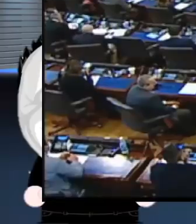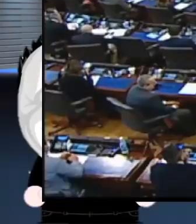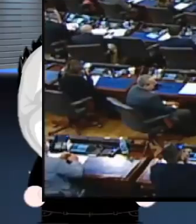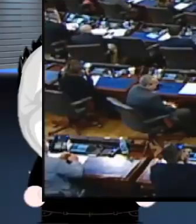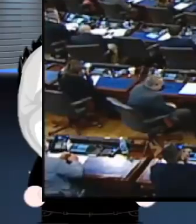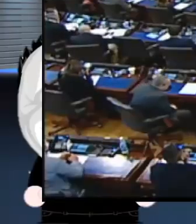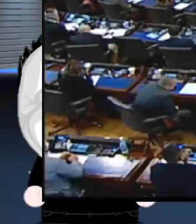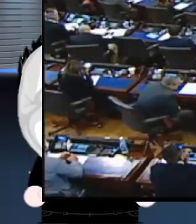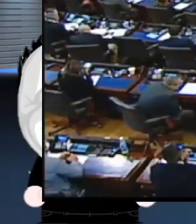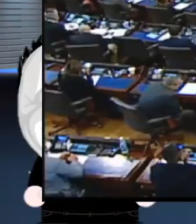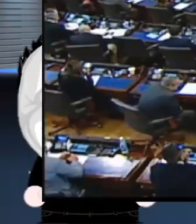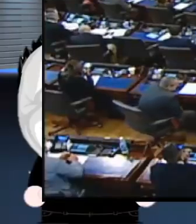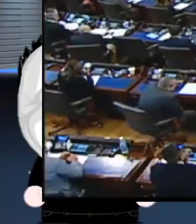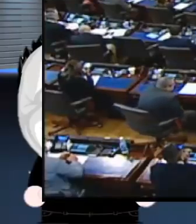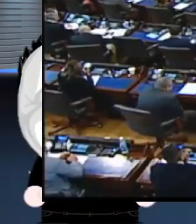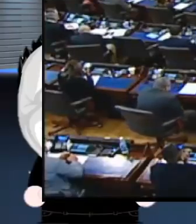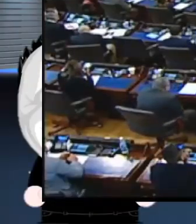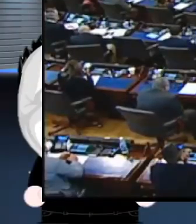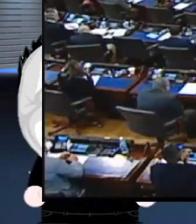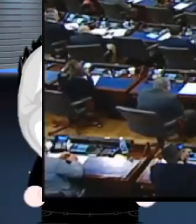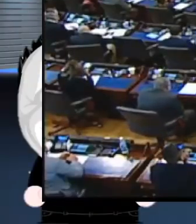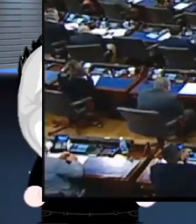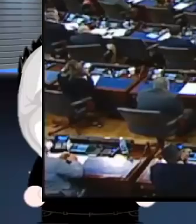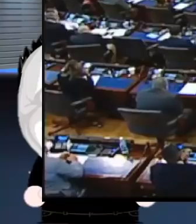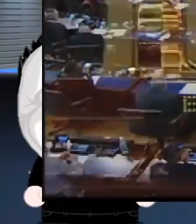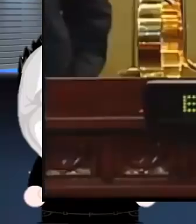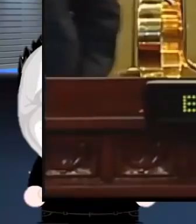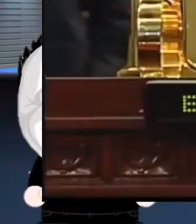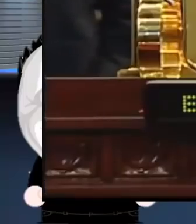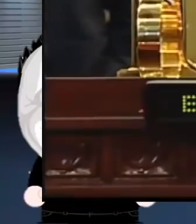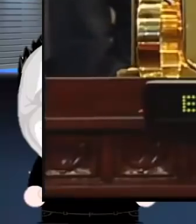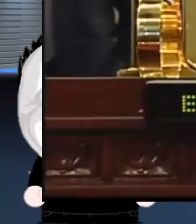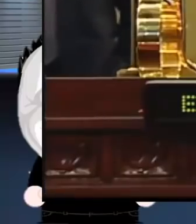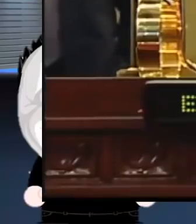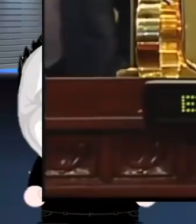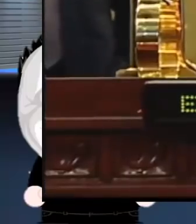favorable, y la ley en términos generales.